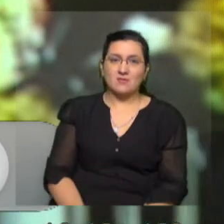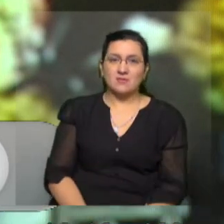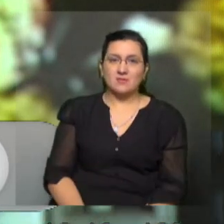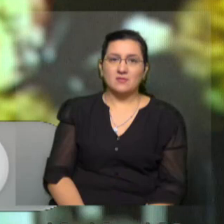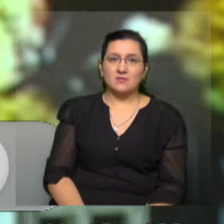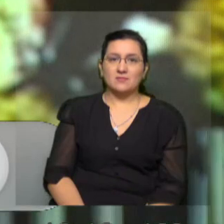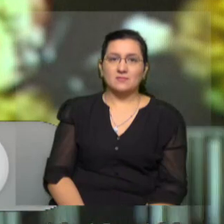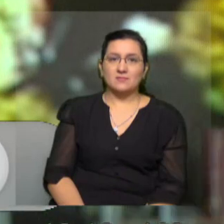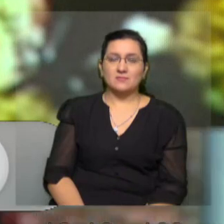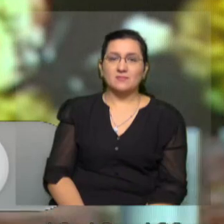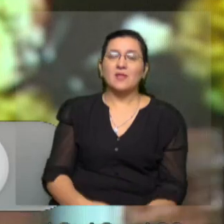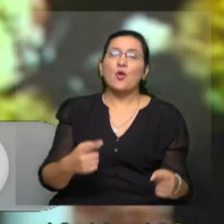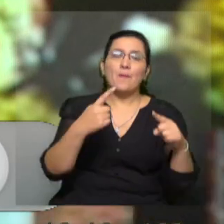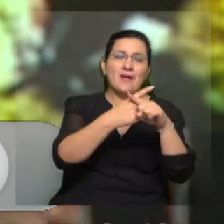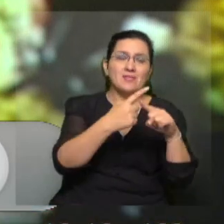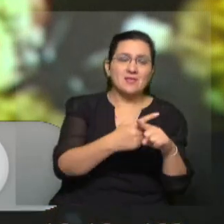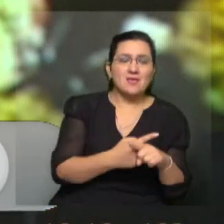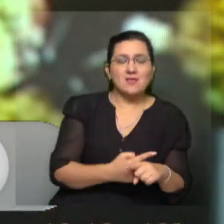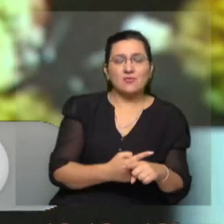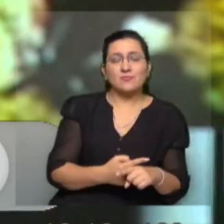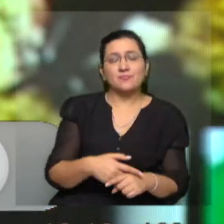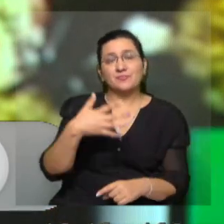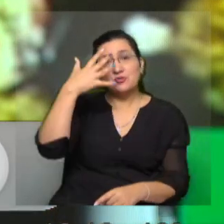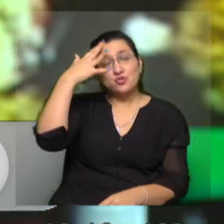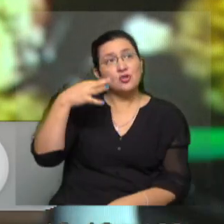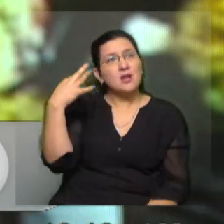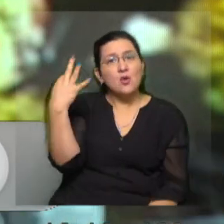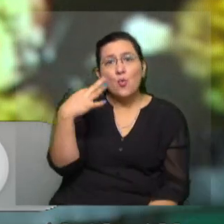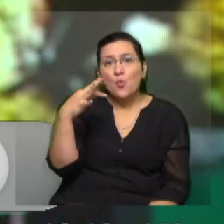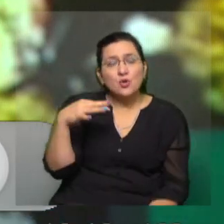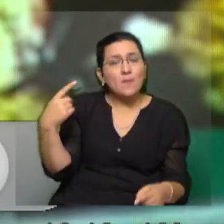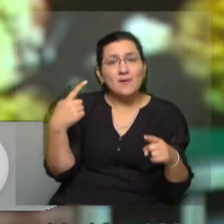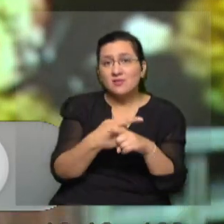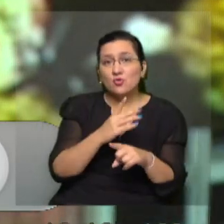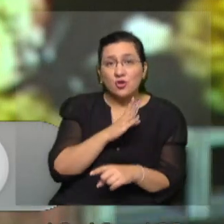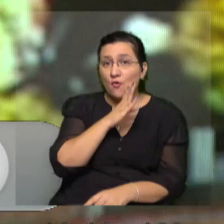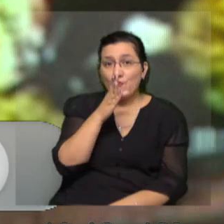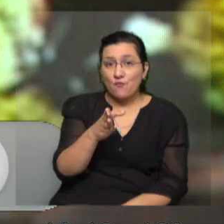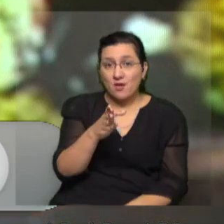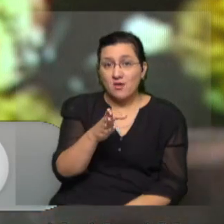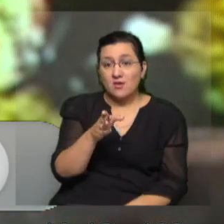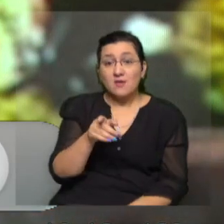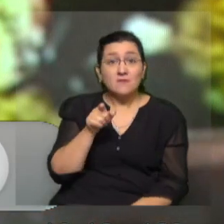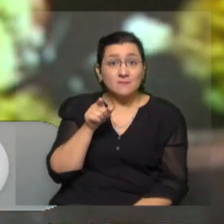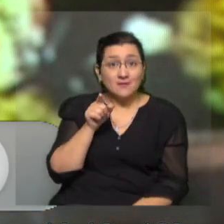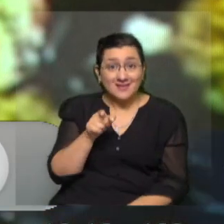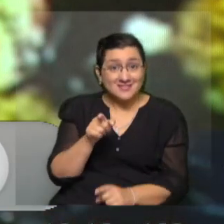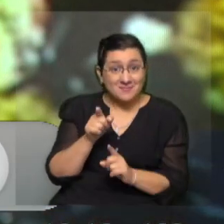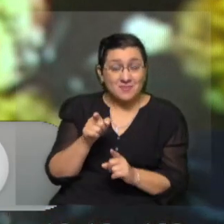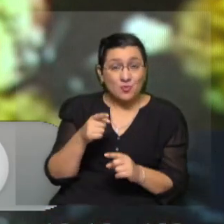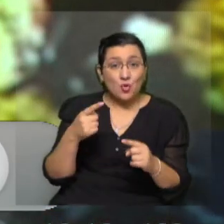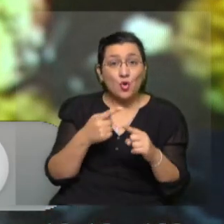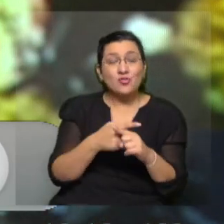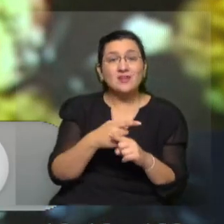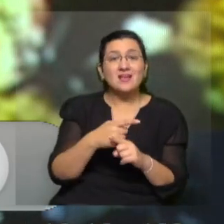Siempre en los partidos. Creo que el único partido que no fue ese de contra